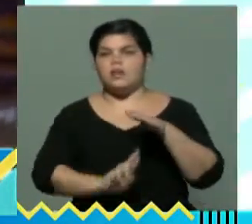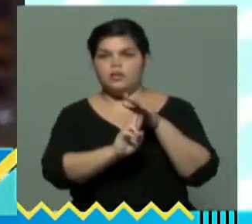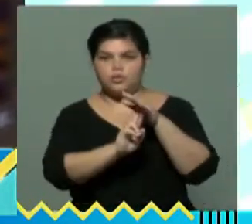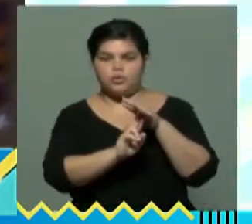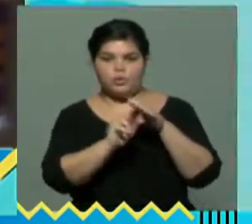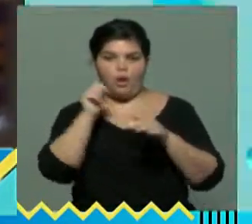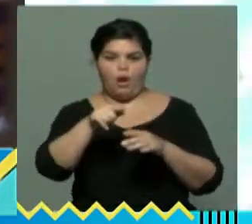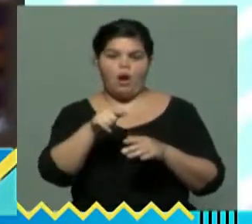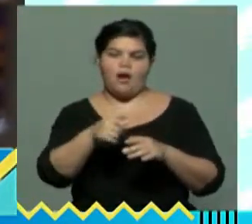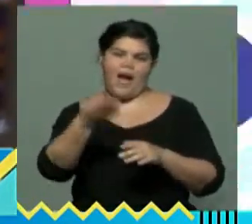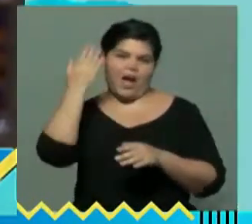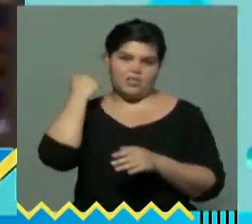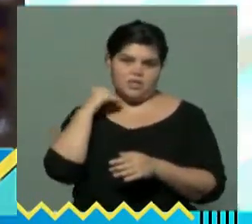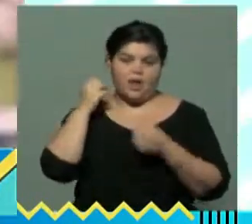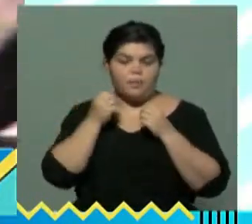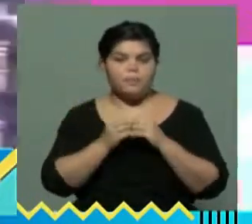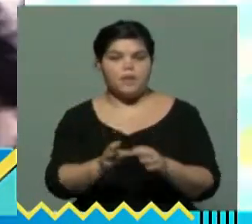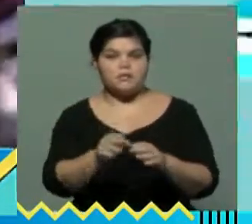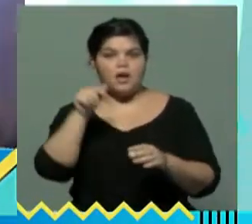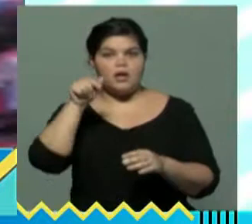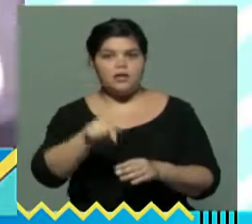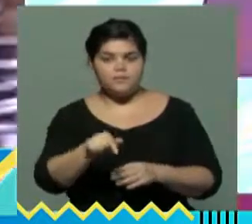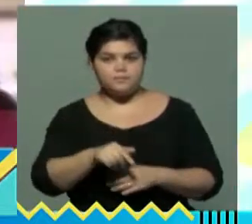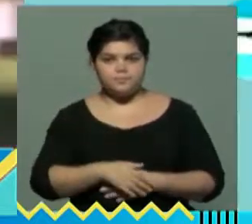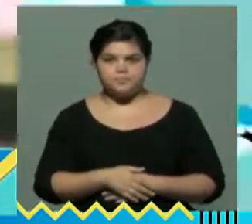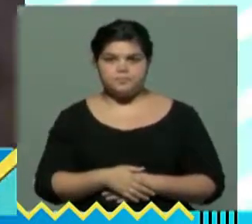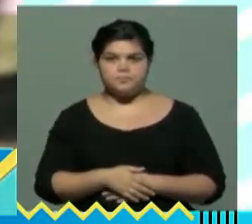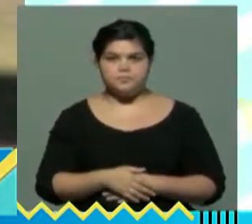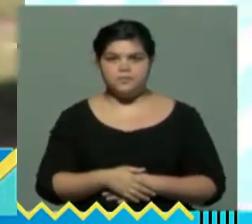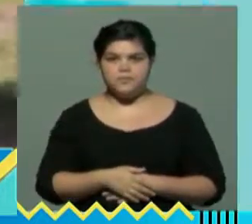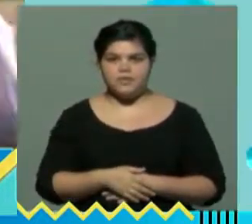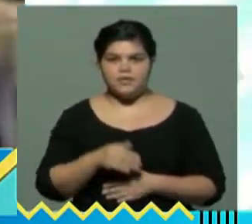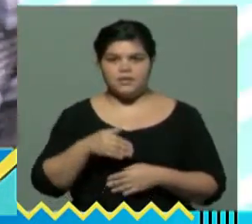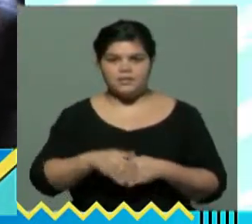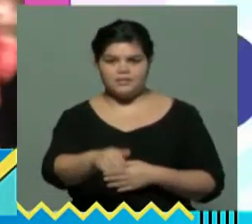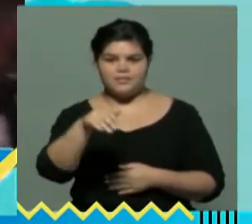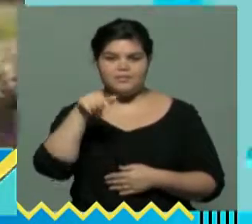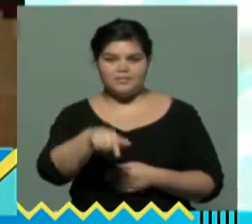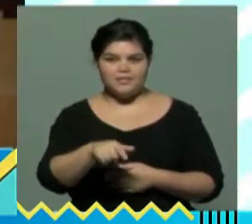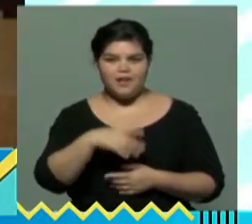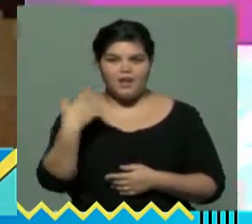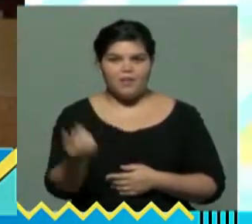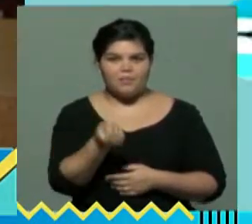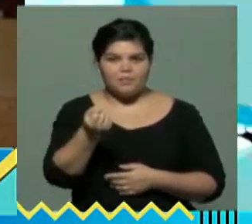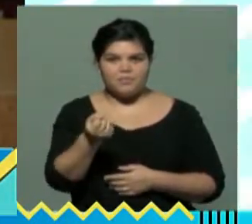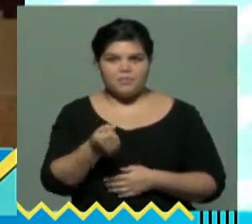que tenía por objeto formar mandos medios, ¿no? Se detectó una necesidad de mandos